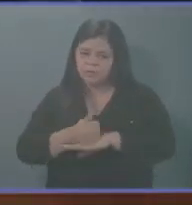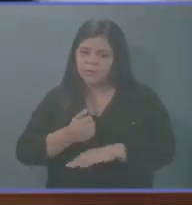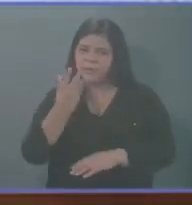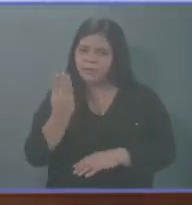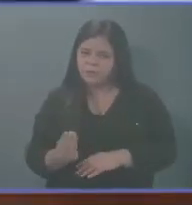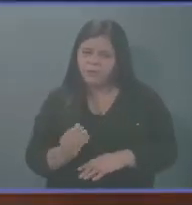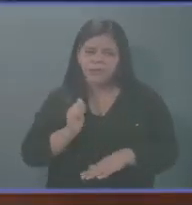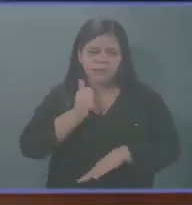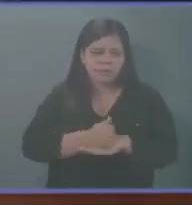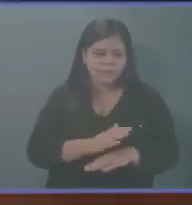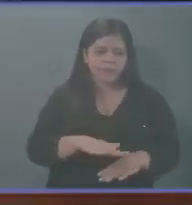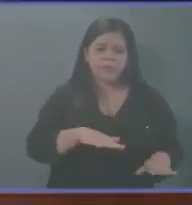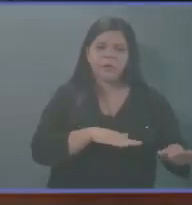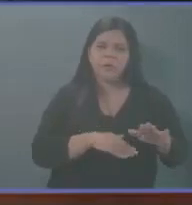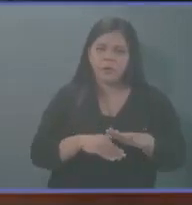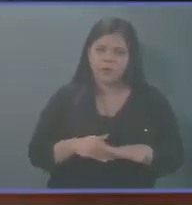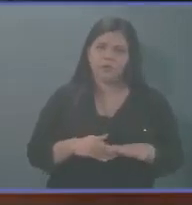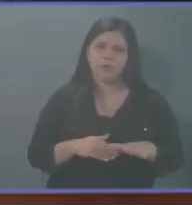se fijan lugares.